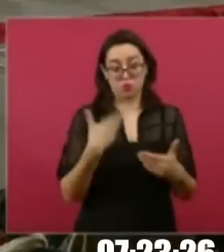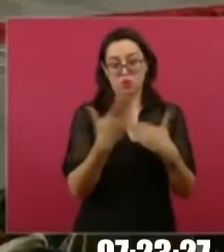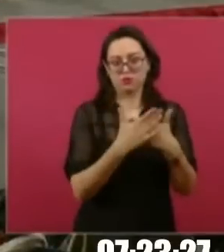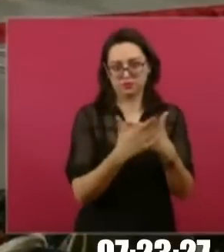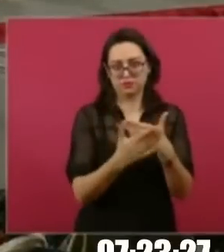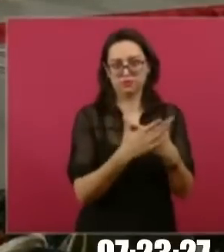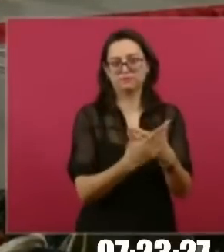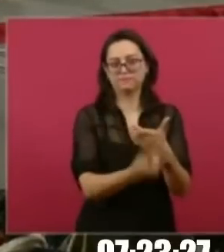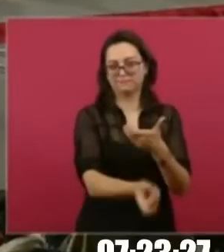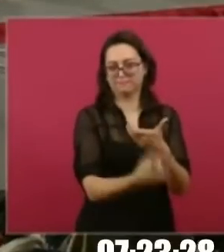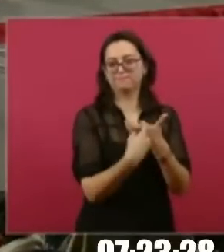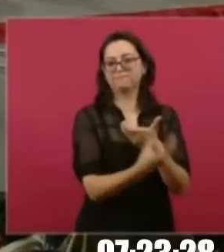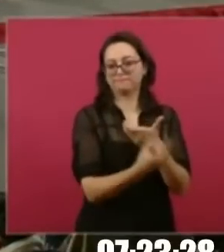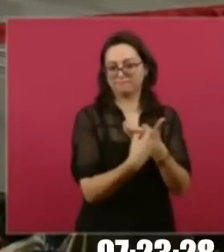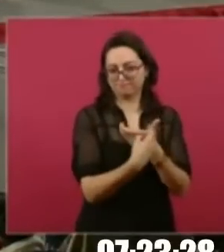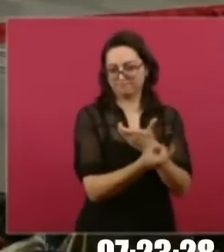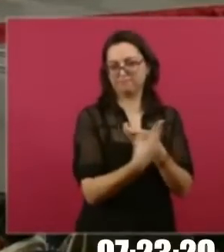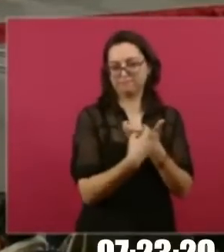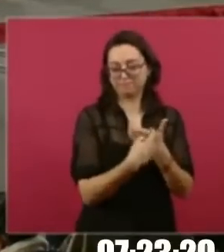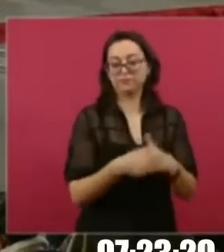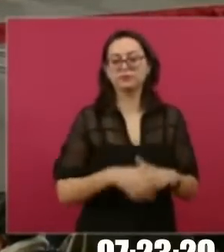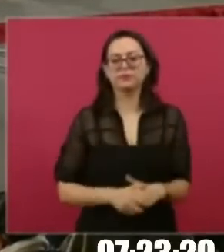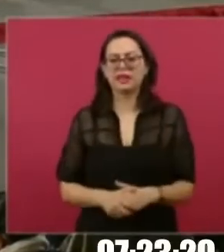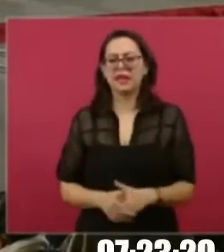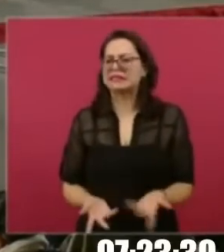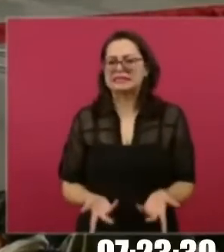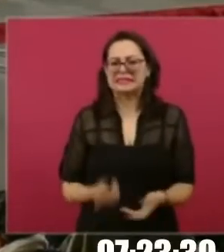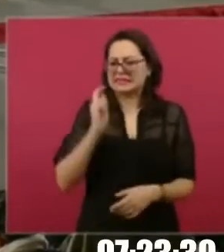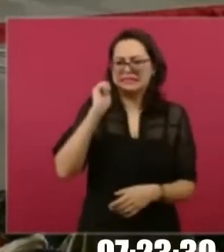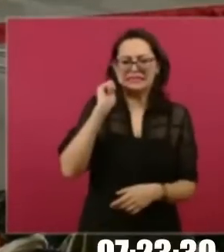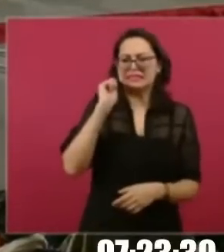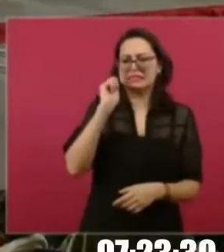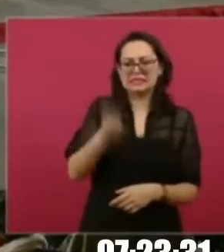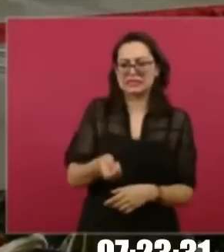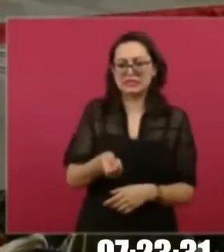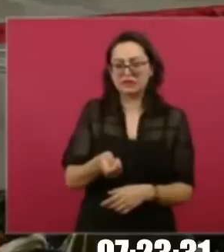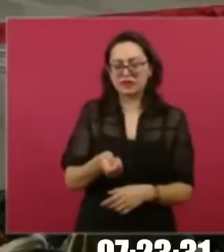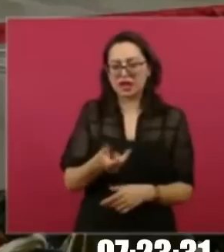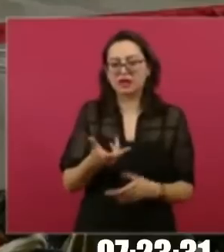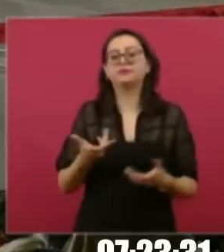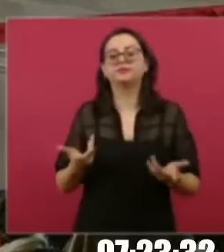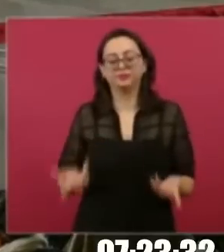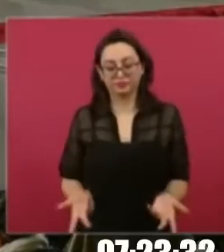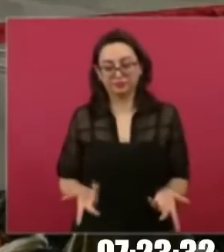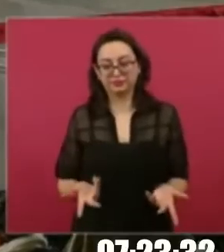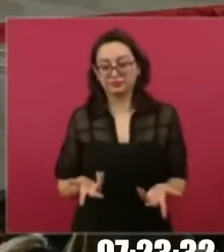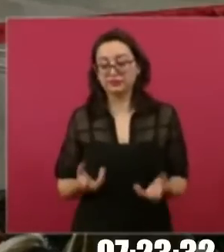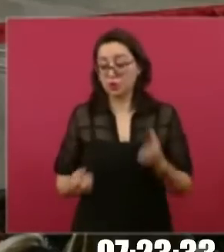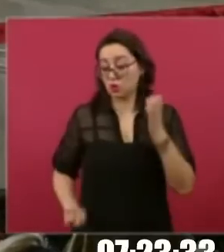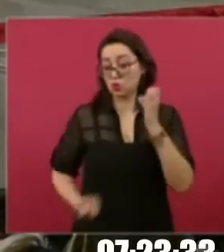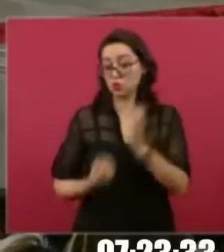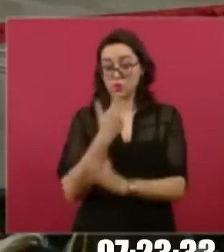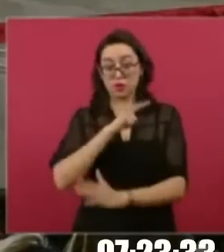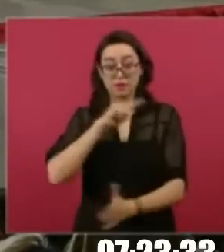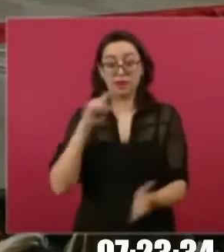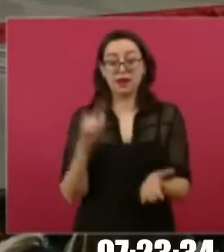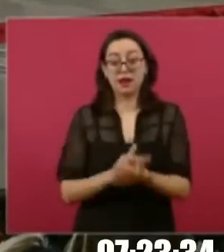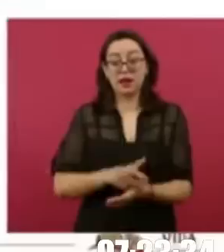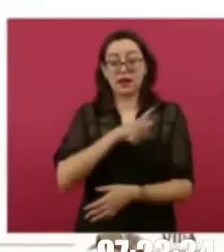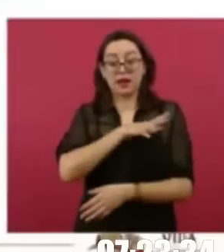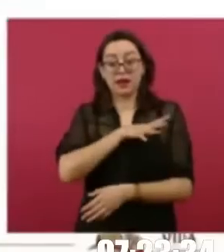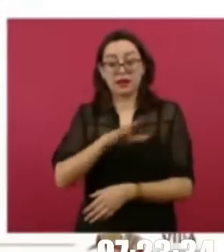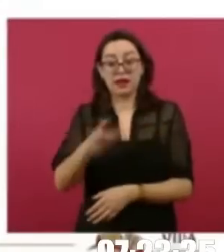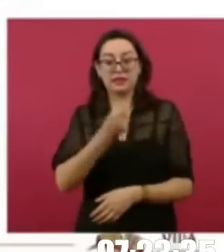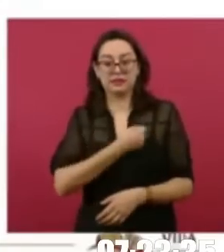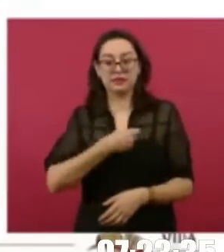si me pueden pasar la esa a la Ley General de Salud se dio un paso aún más para